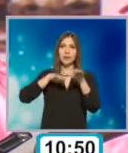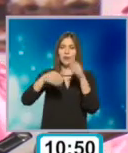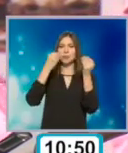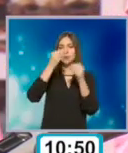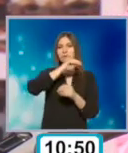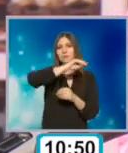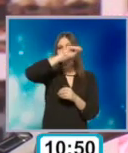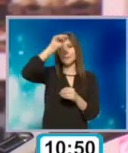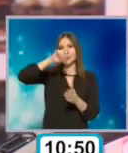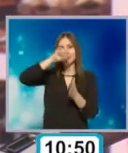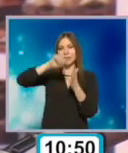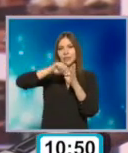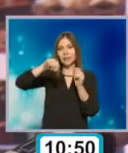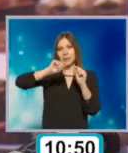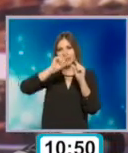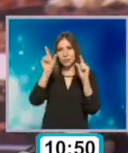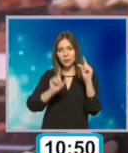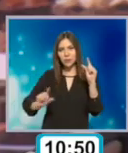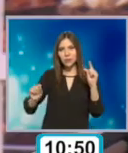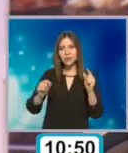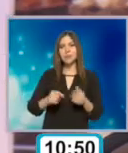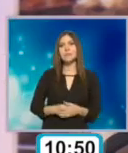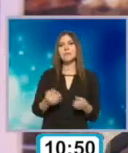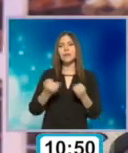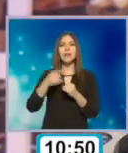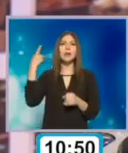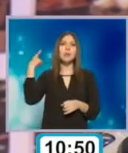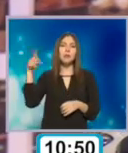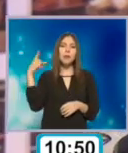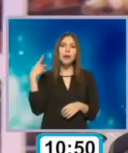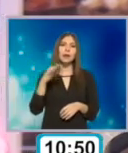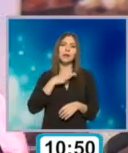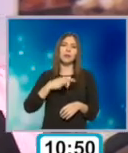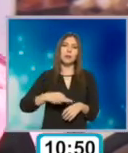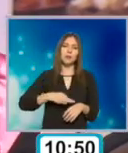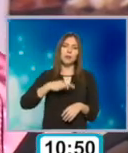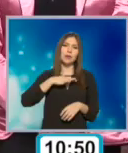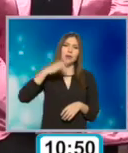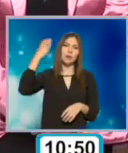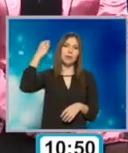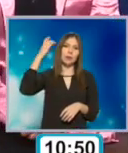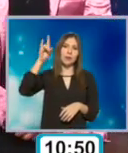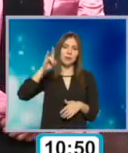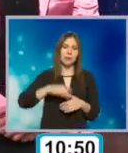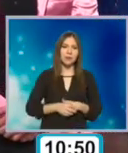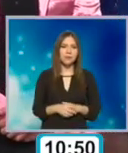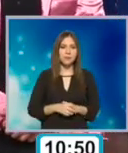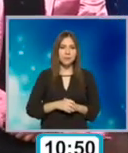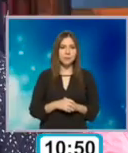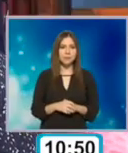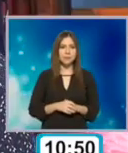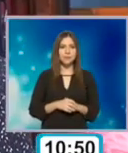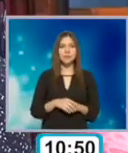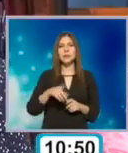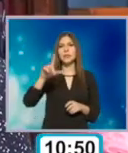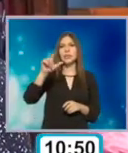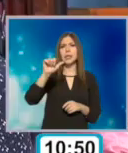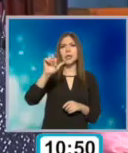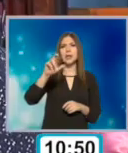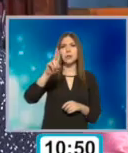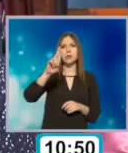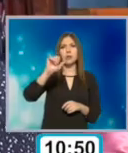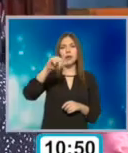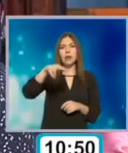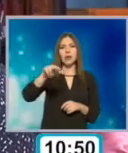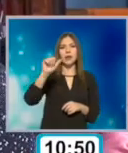muchas partes de la República y sobre todo Puebla, Toluca y Cuernavaca. La Ruana es un concepto que ustedes,